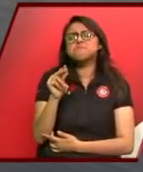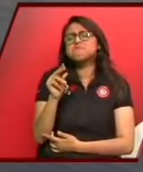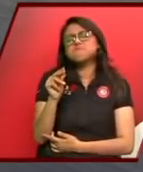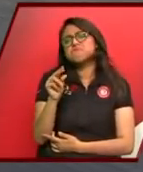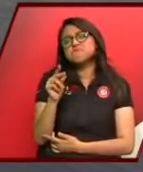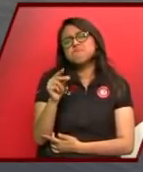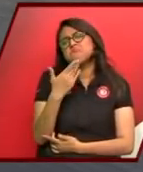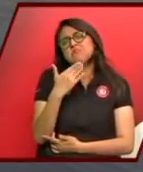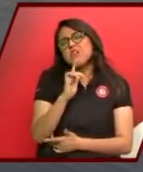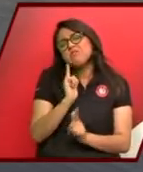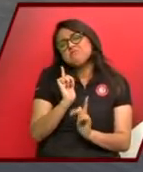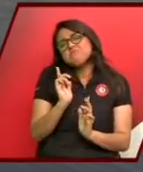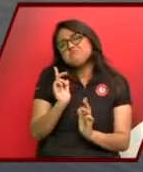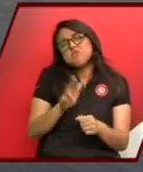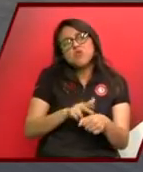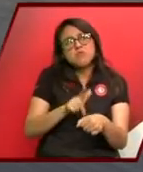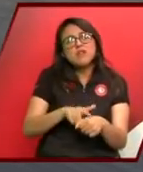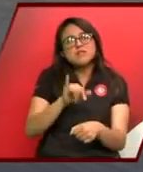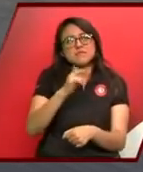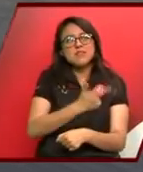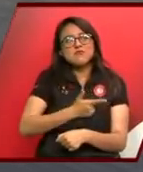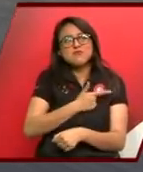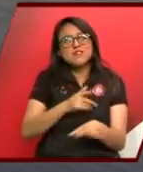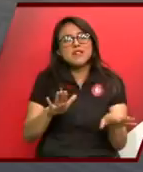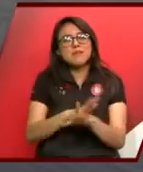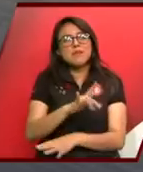¿No? ¿Te da lo mismo? No, me gusta.